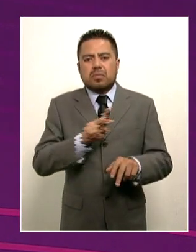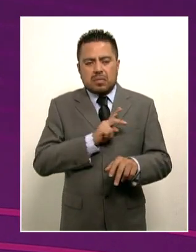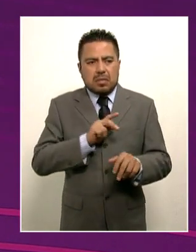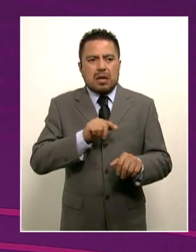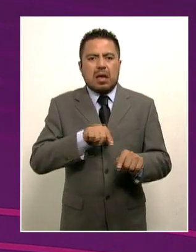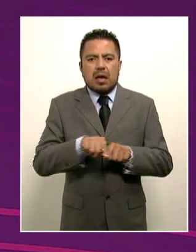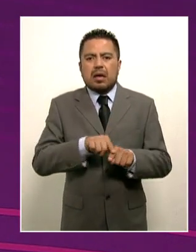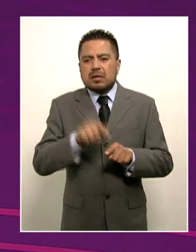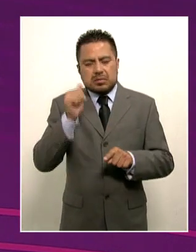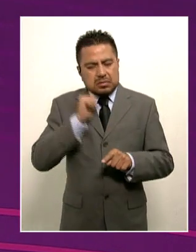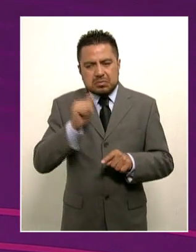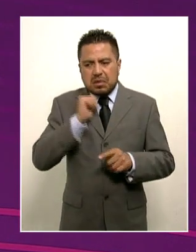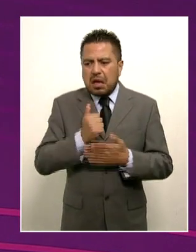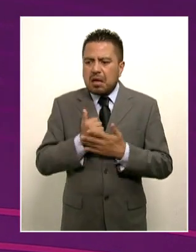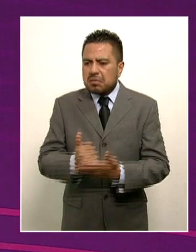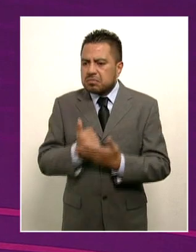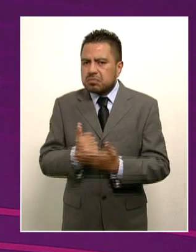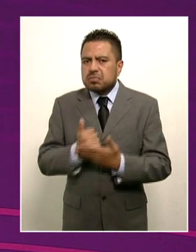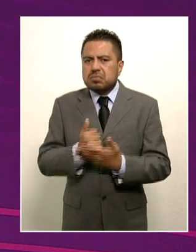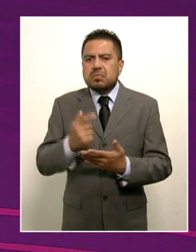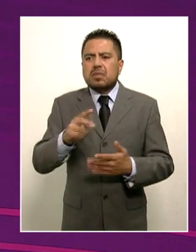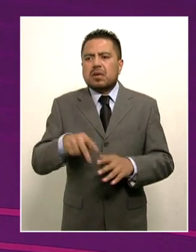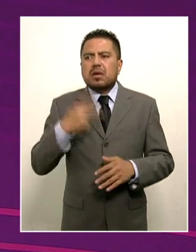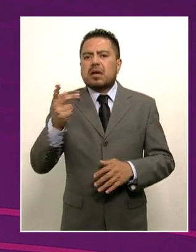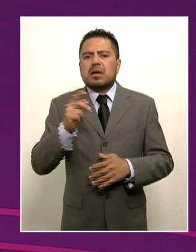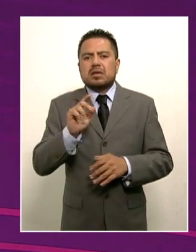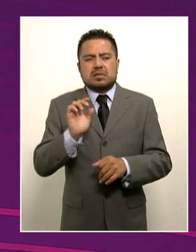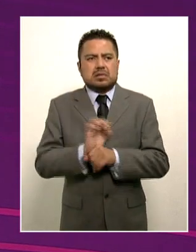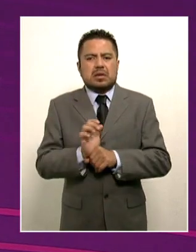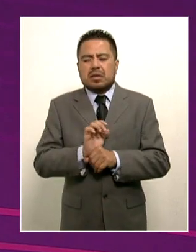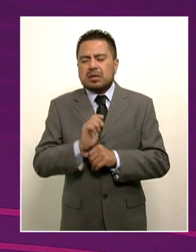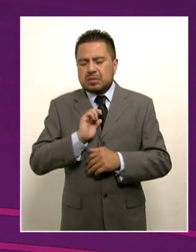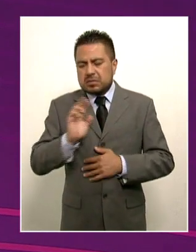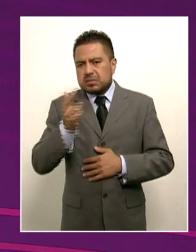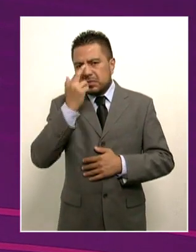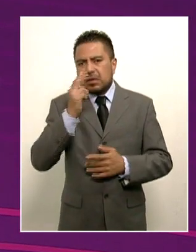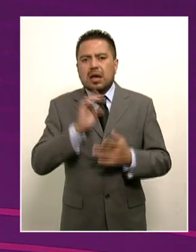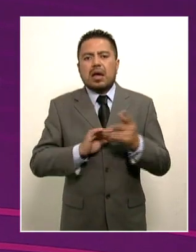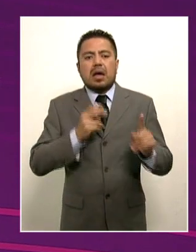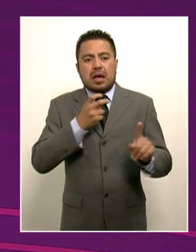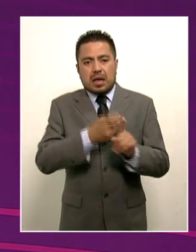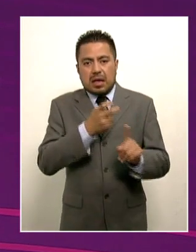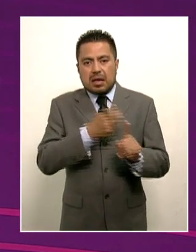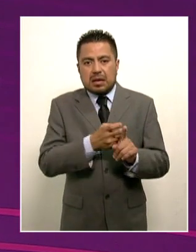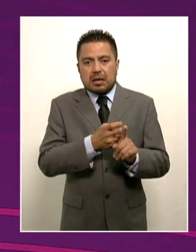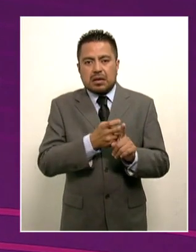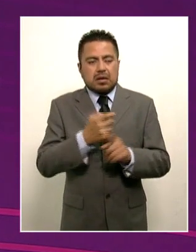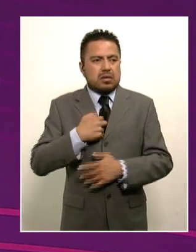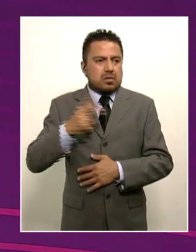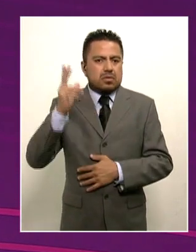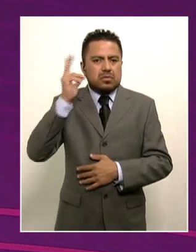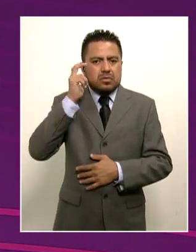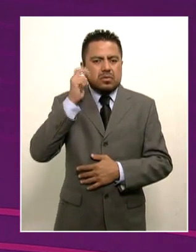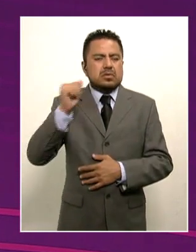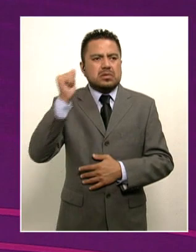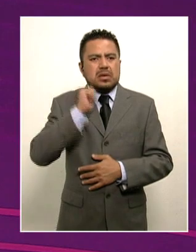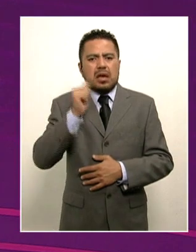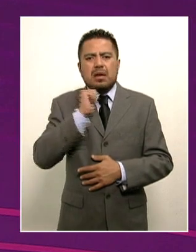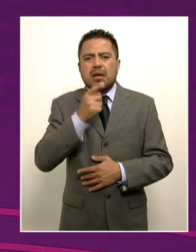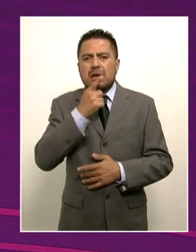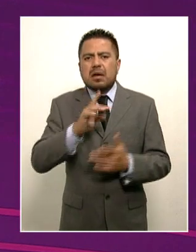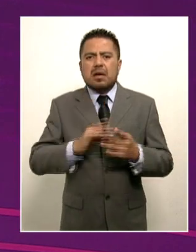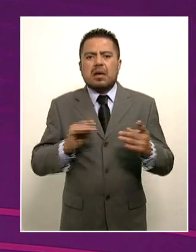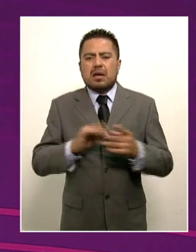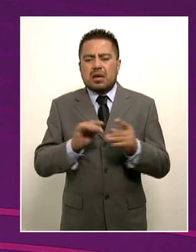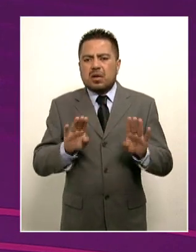es dependiente totalmente, íbamos al cine como mucho, muy contento y ahí escuché mucho siempre la parte del